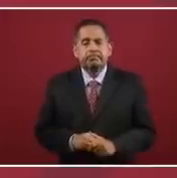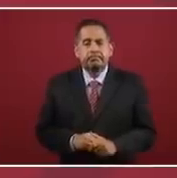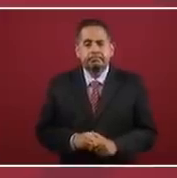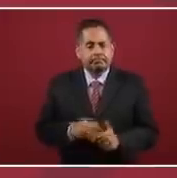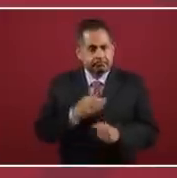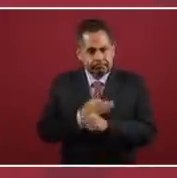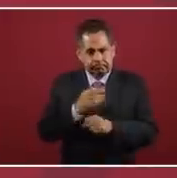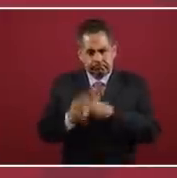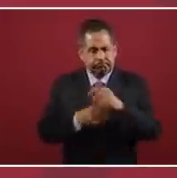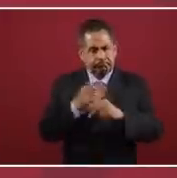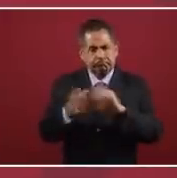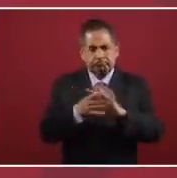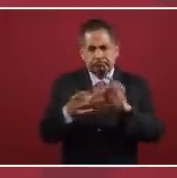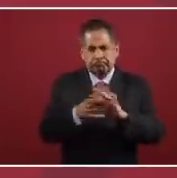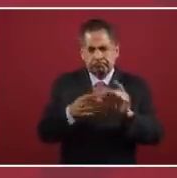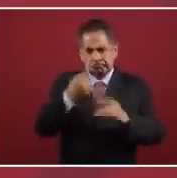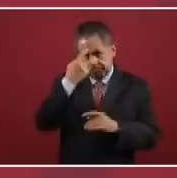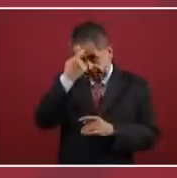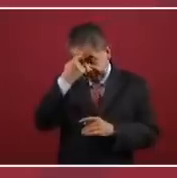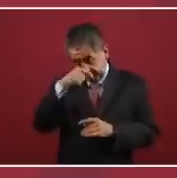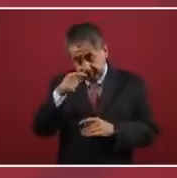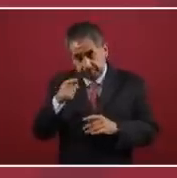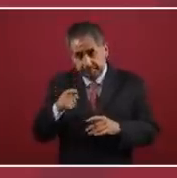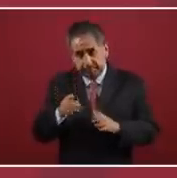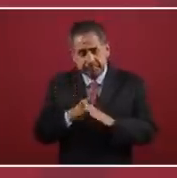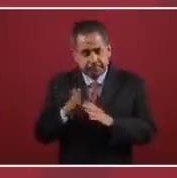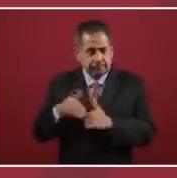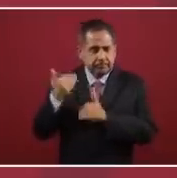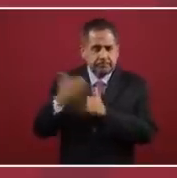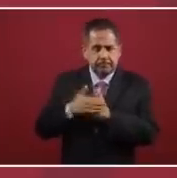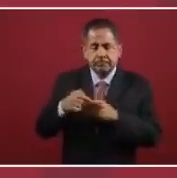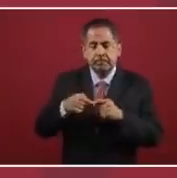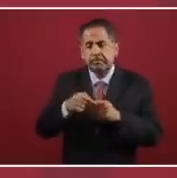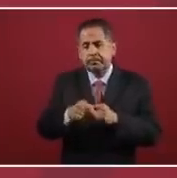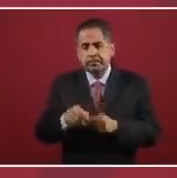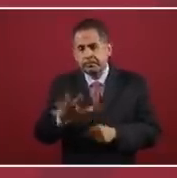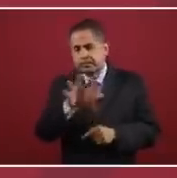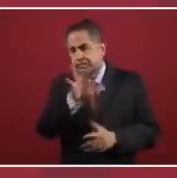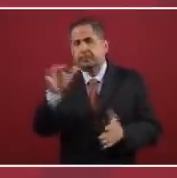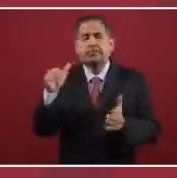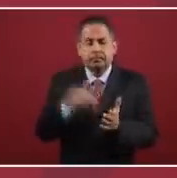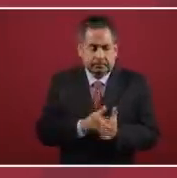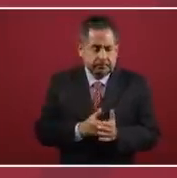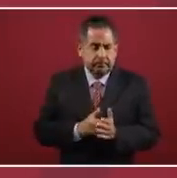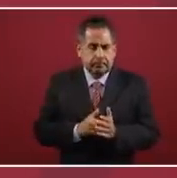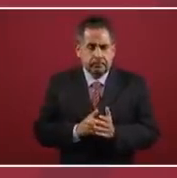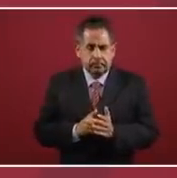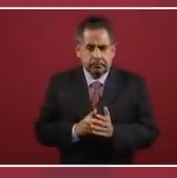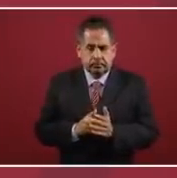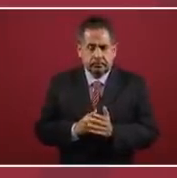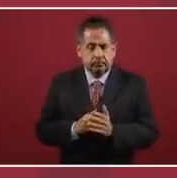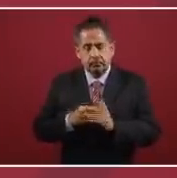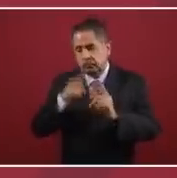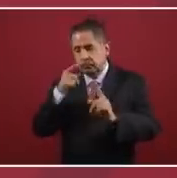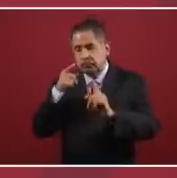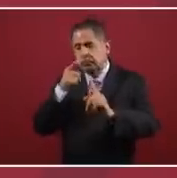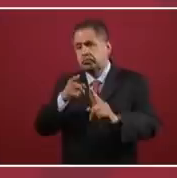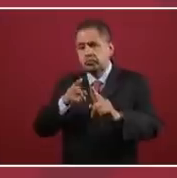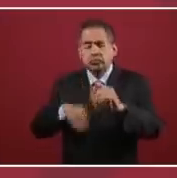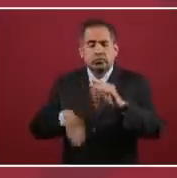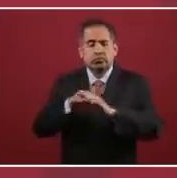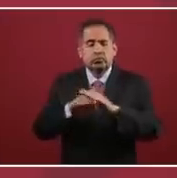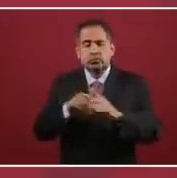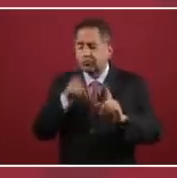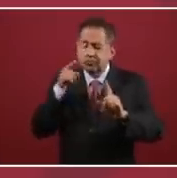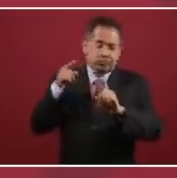vamos a tener pronto 500.000 y el propósito es llegar a